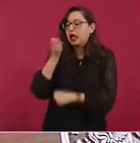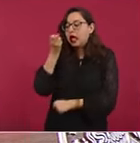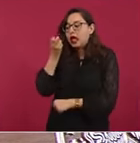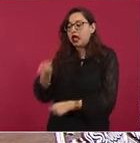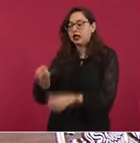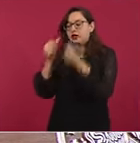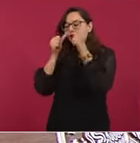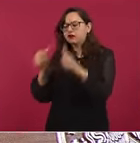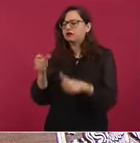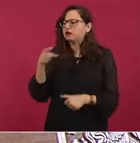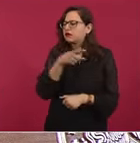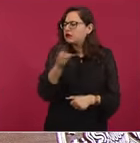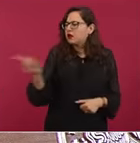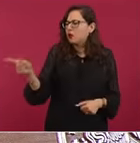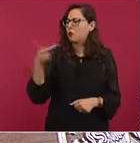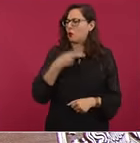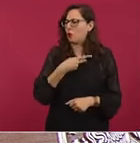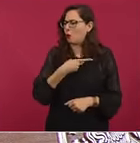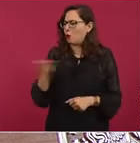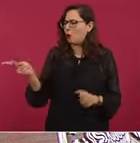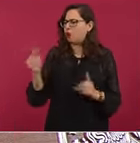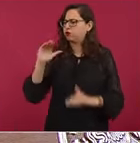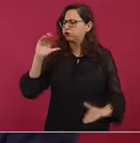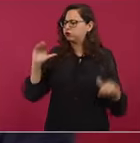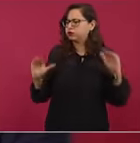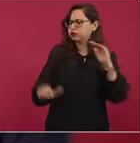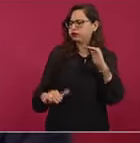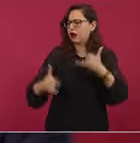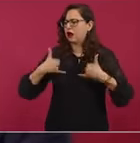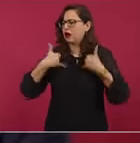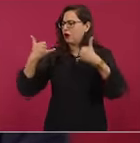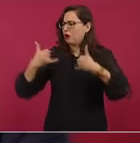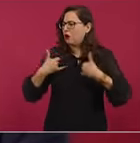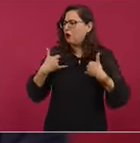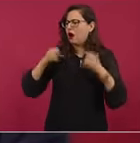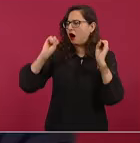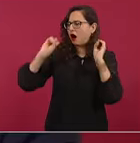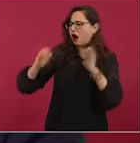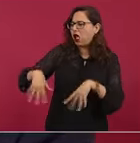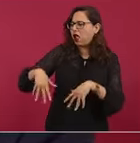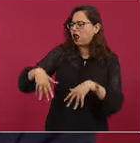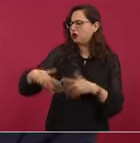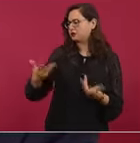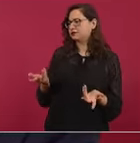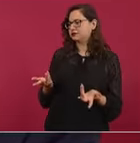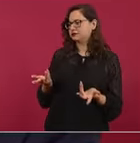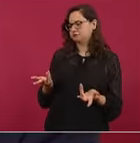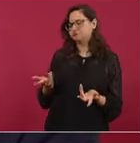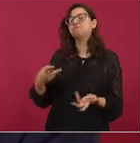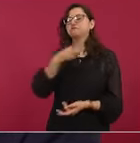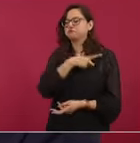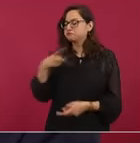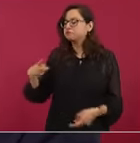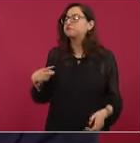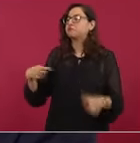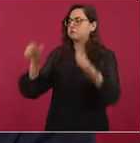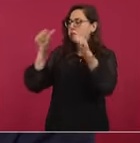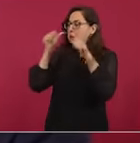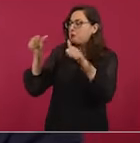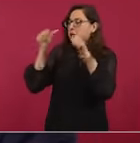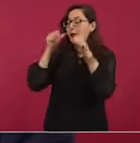combatir la pobreza, la desigualdad, atender a los jóvenes. Pues como eso es lo que empezamos a hacer desde